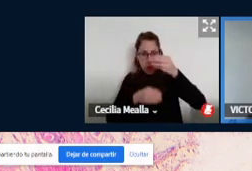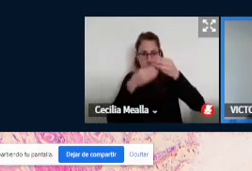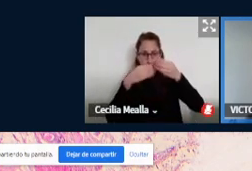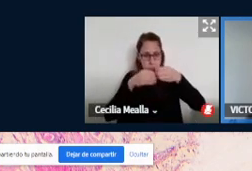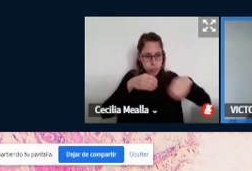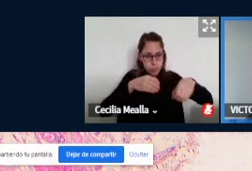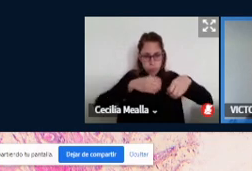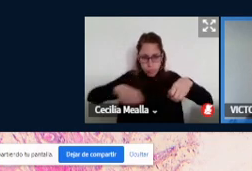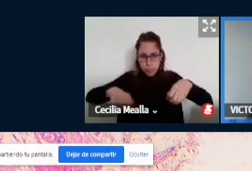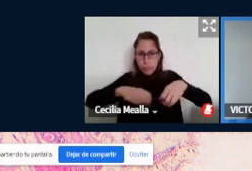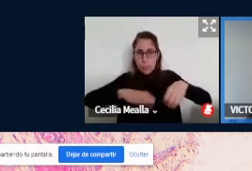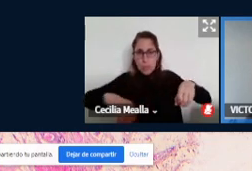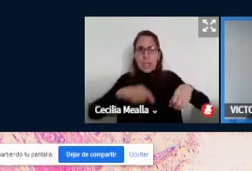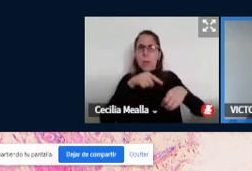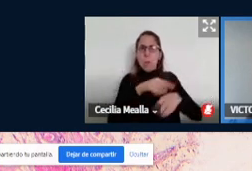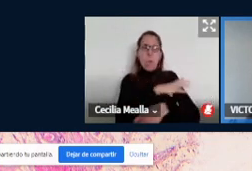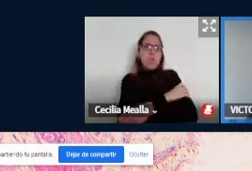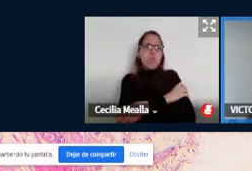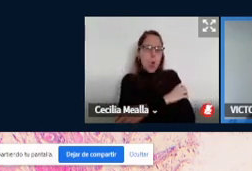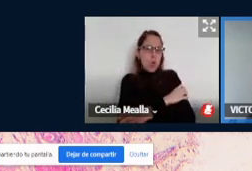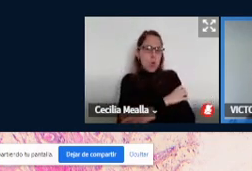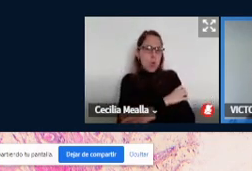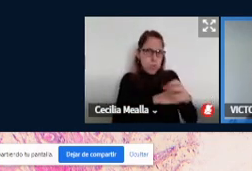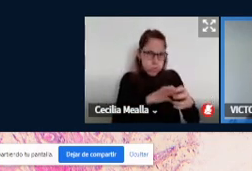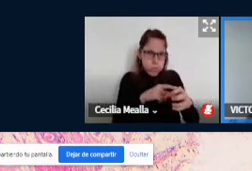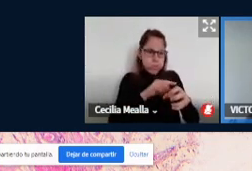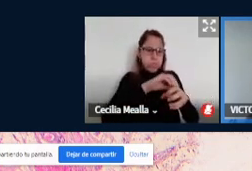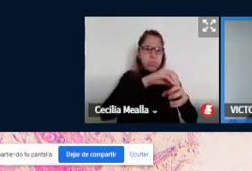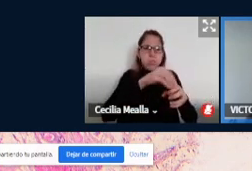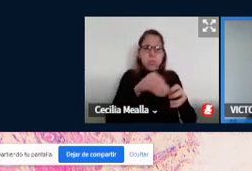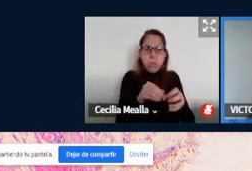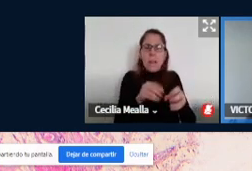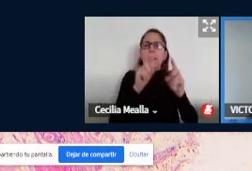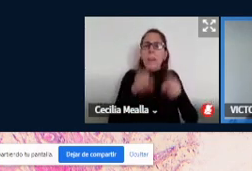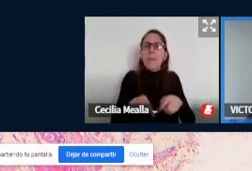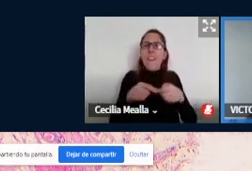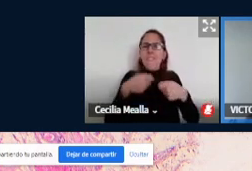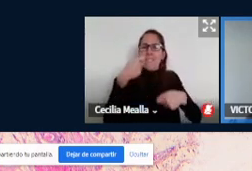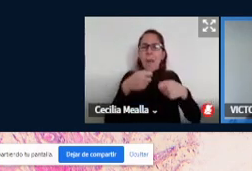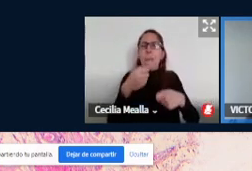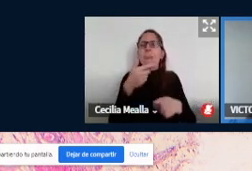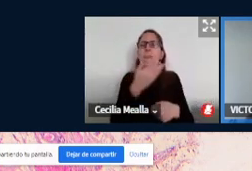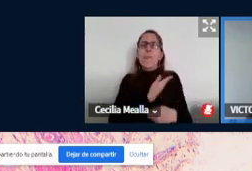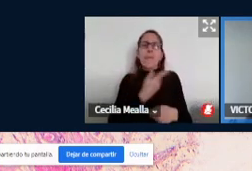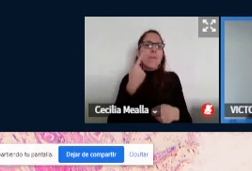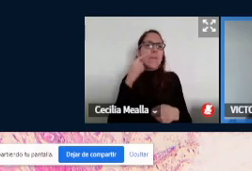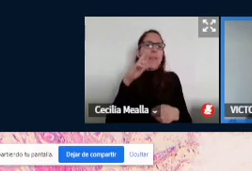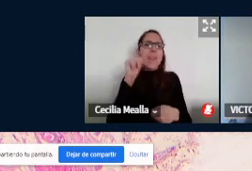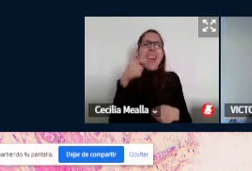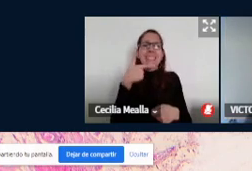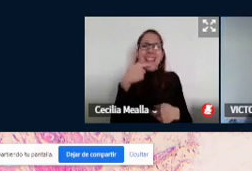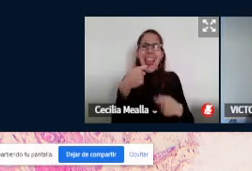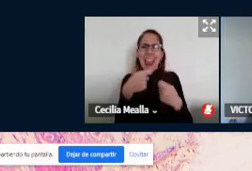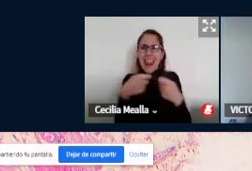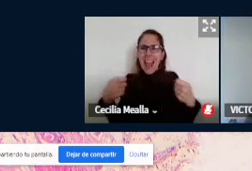son grandes, tienen mucho músculo y mucho fibras elásticas? ¿Por qué las tienen?